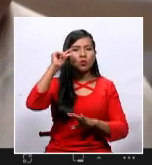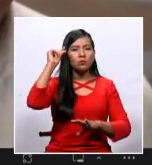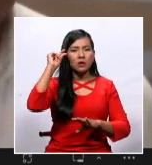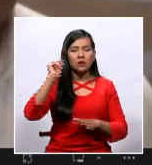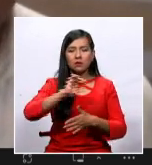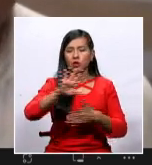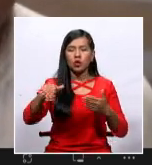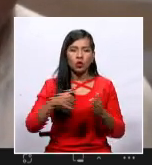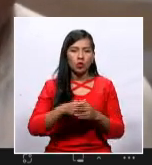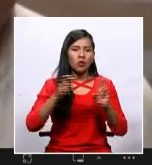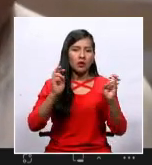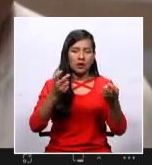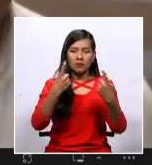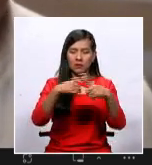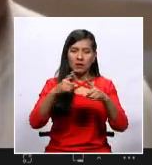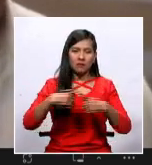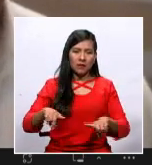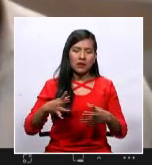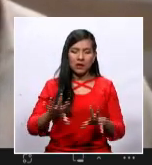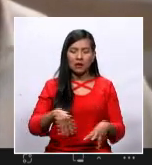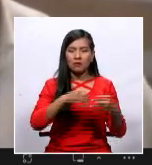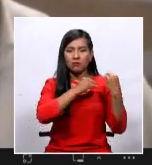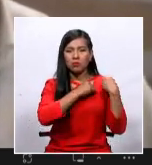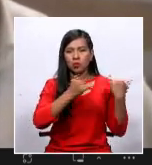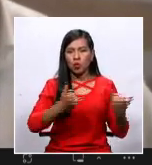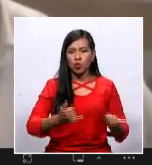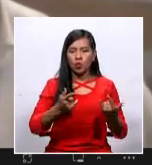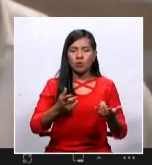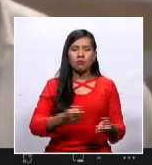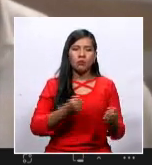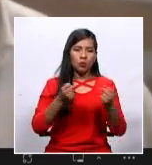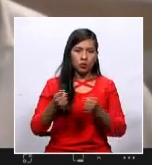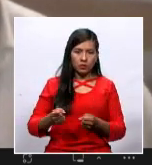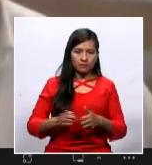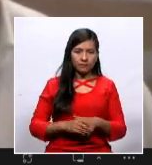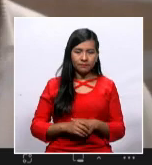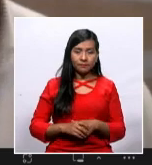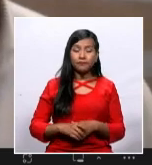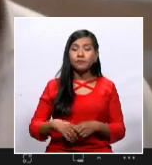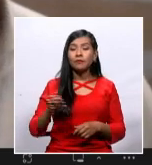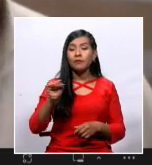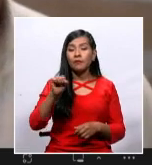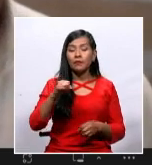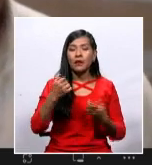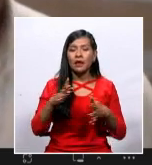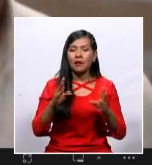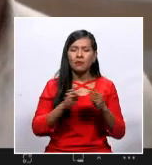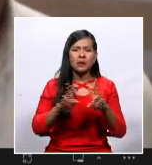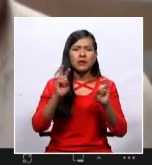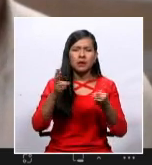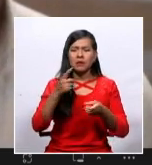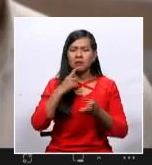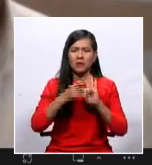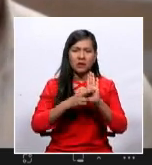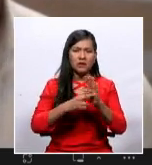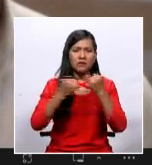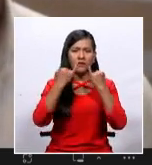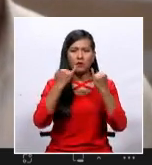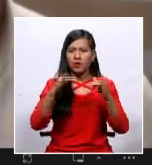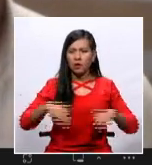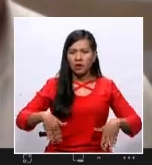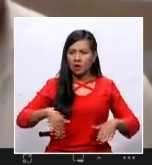los ámbitos que le toca hoy ejercer el poder. Entonces, claro, el no haberse referido necesariamente a